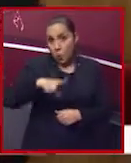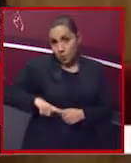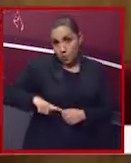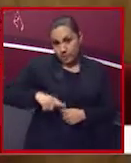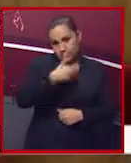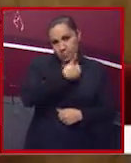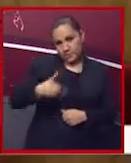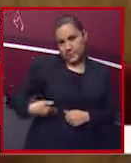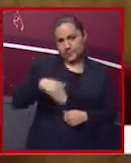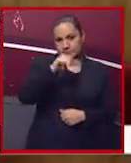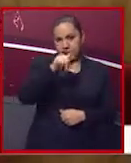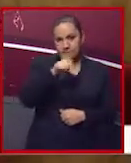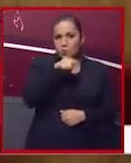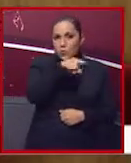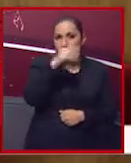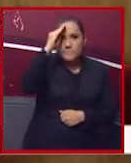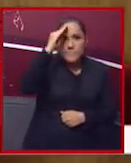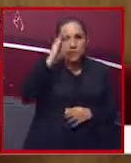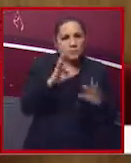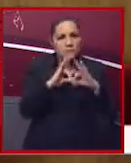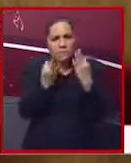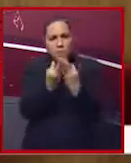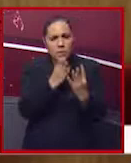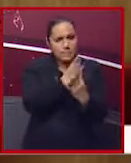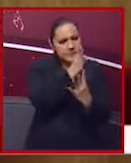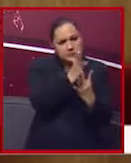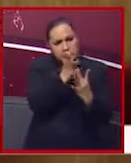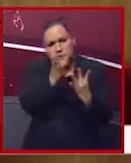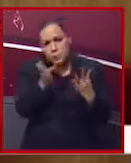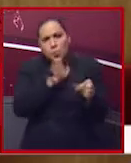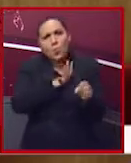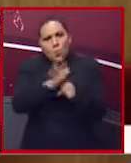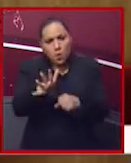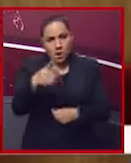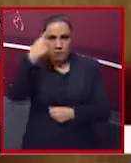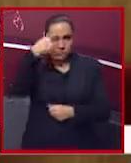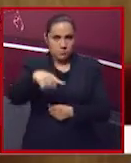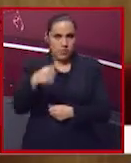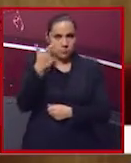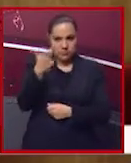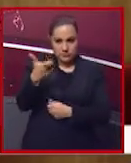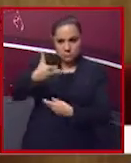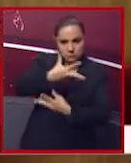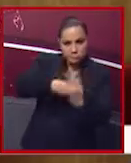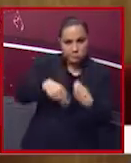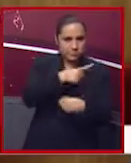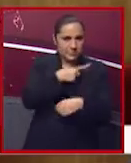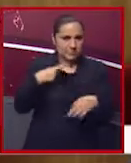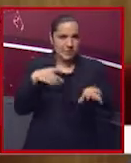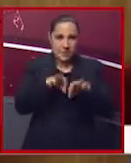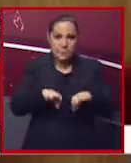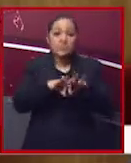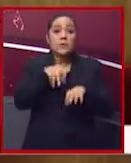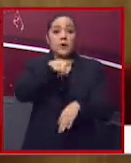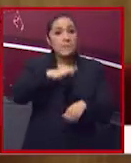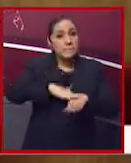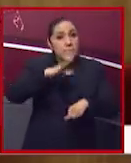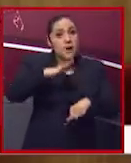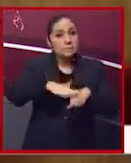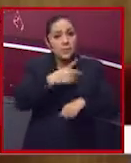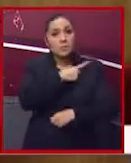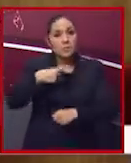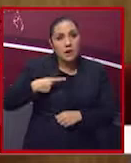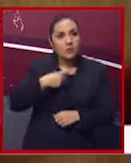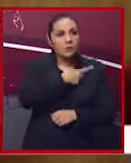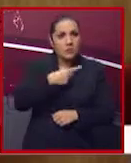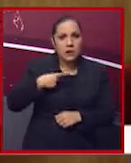más eficiente para disponer de recursos sin que la vía sea el endeudamiento público y la aplicación de más impuestos